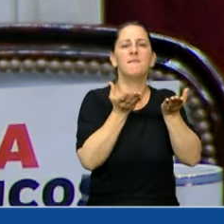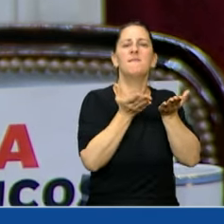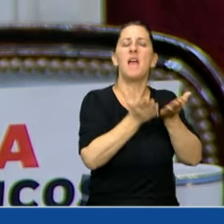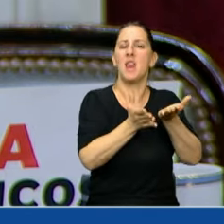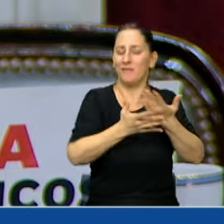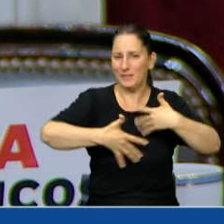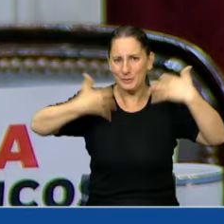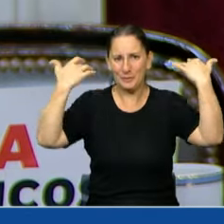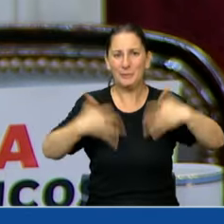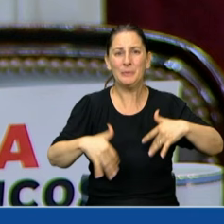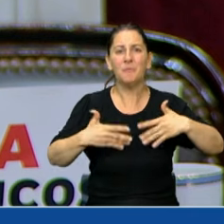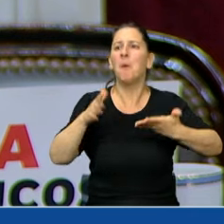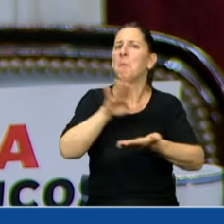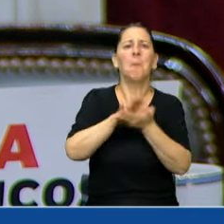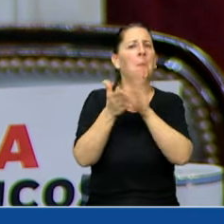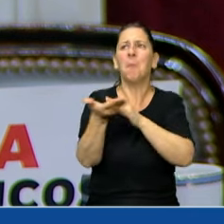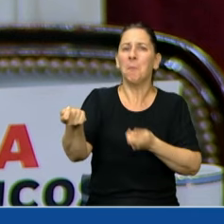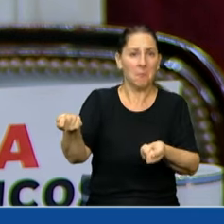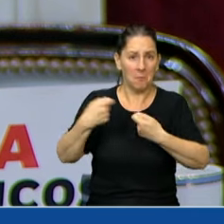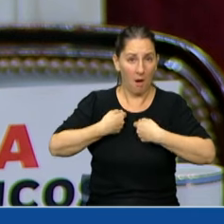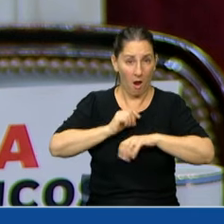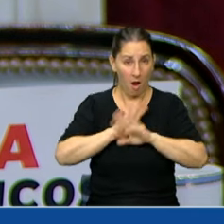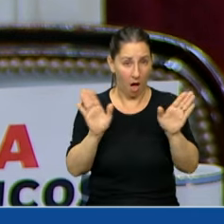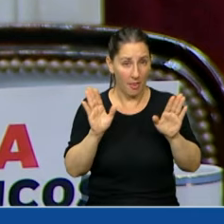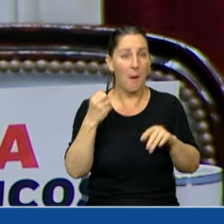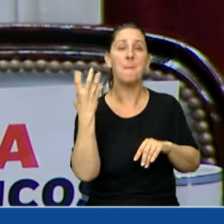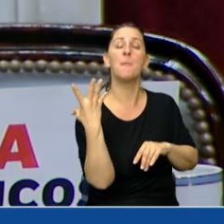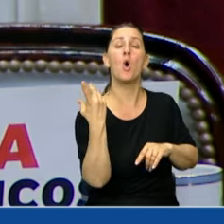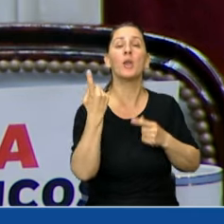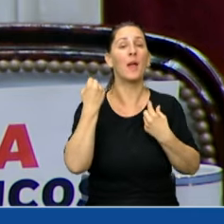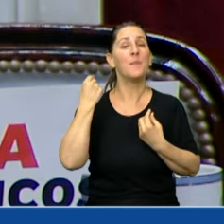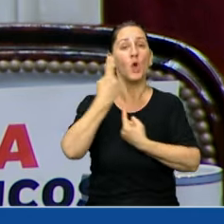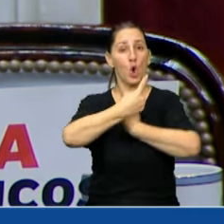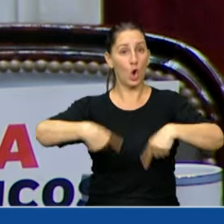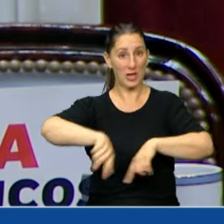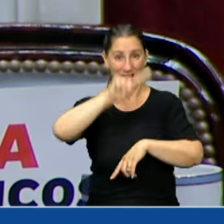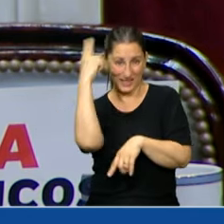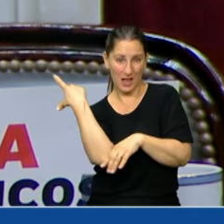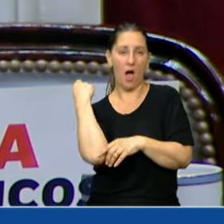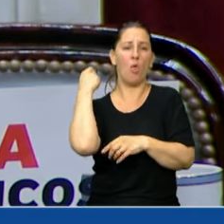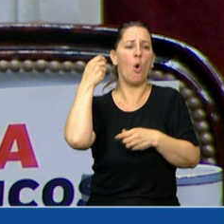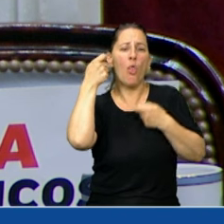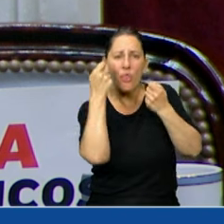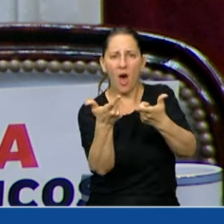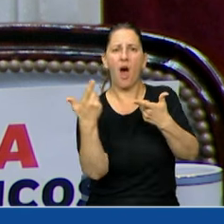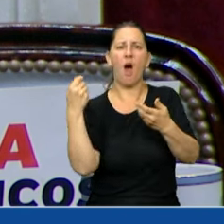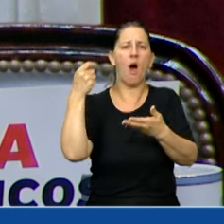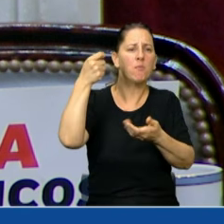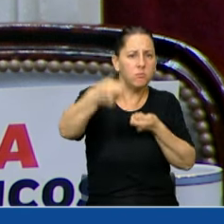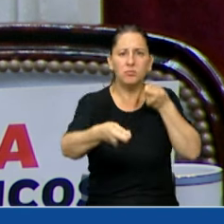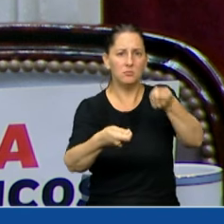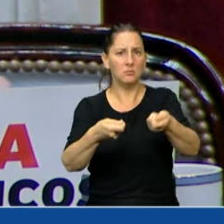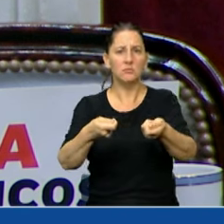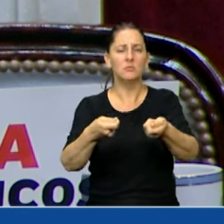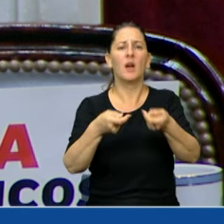fenomenal a cambio de nada porque recordemos que todo eso que el estado pone No